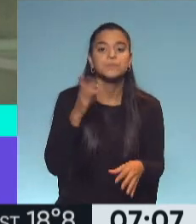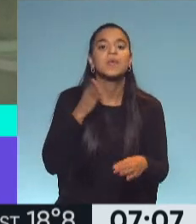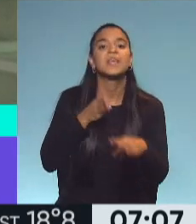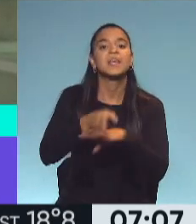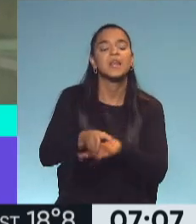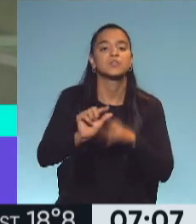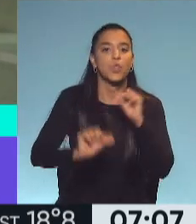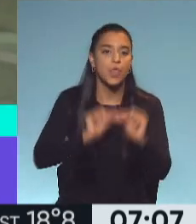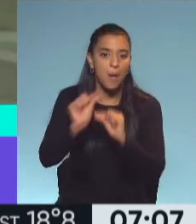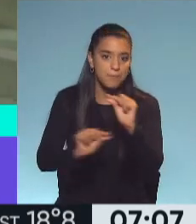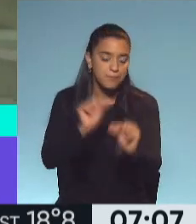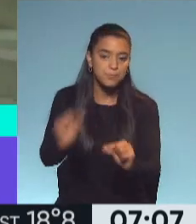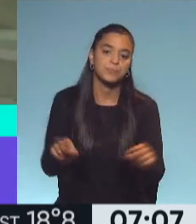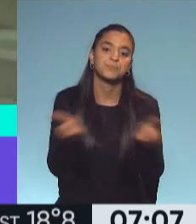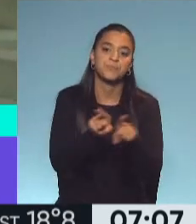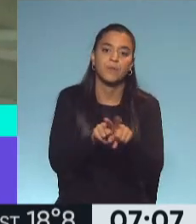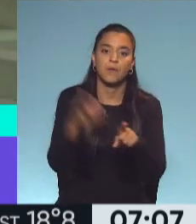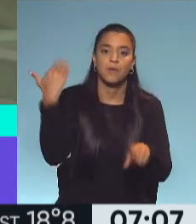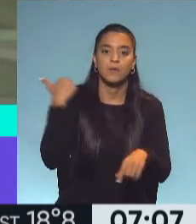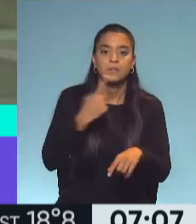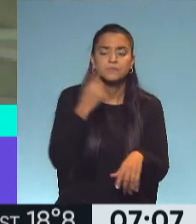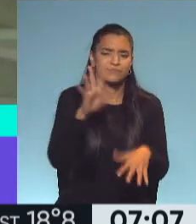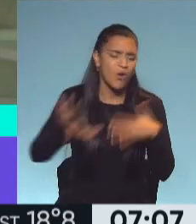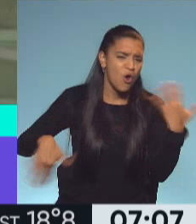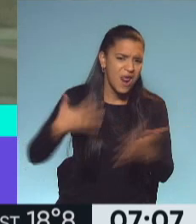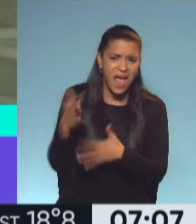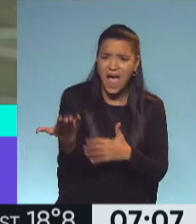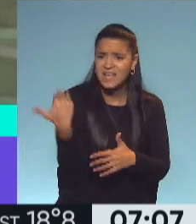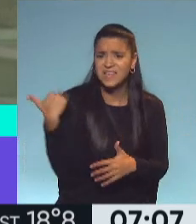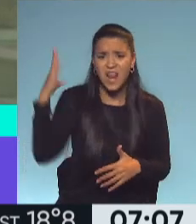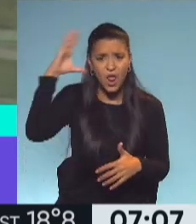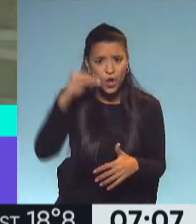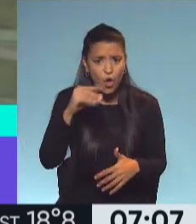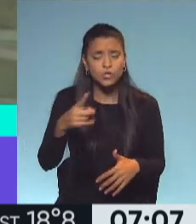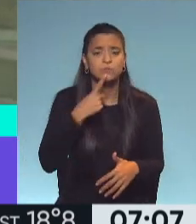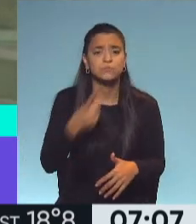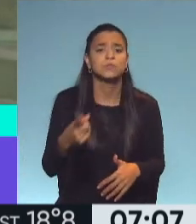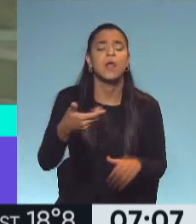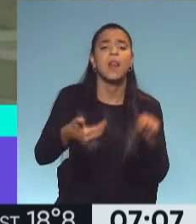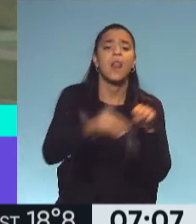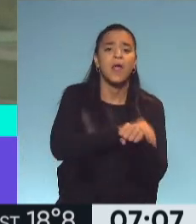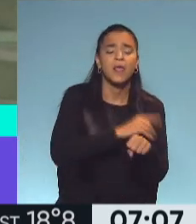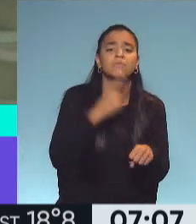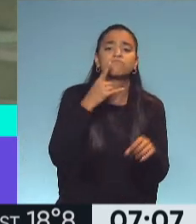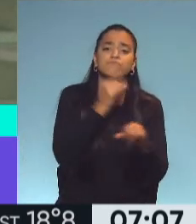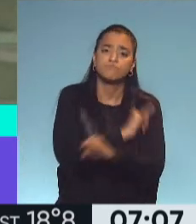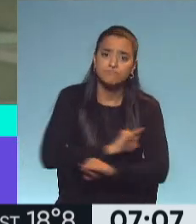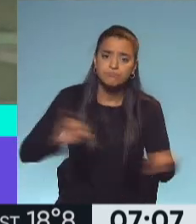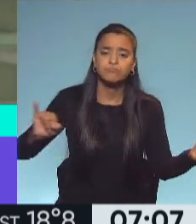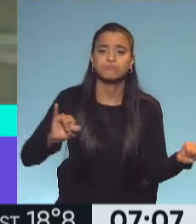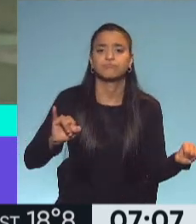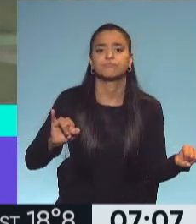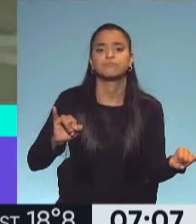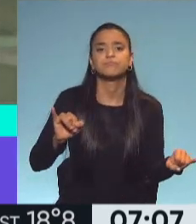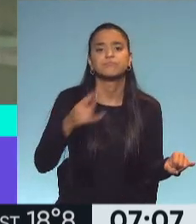ingreso escalonado, luego de, como decían ustedes, la desorganización de ayer a la noche, cuando Horacio Rodríguez Larreta anunció el